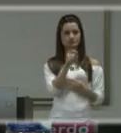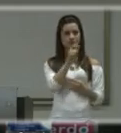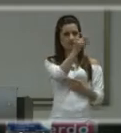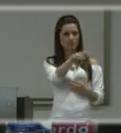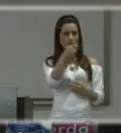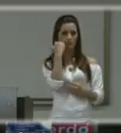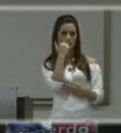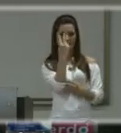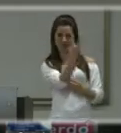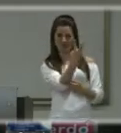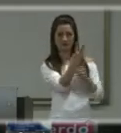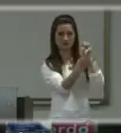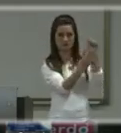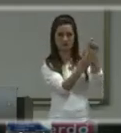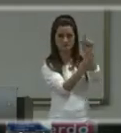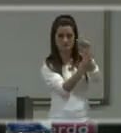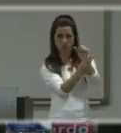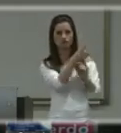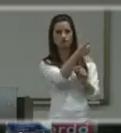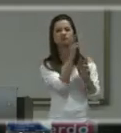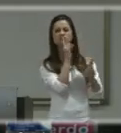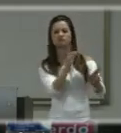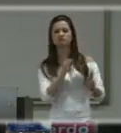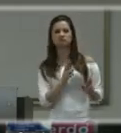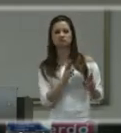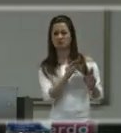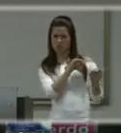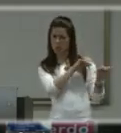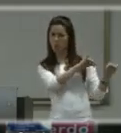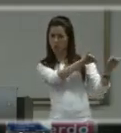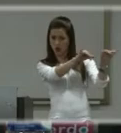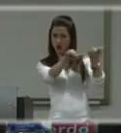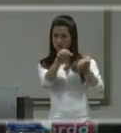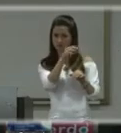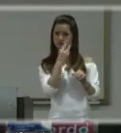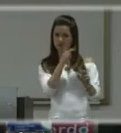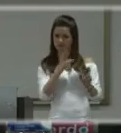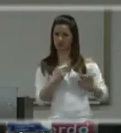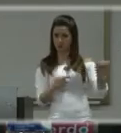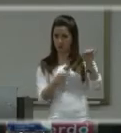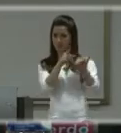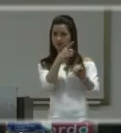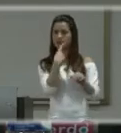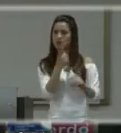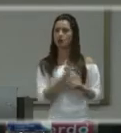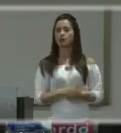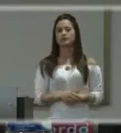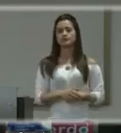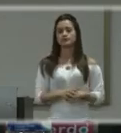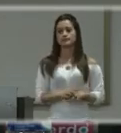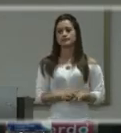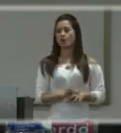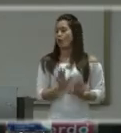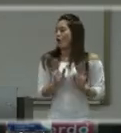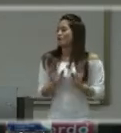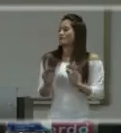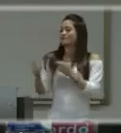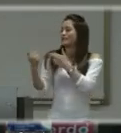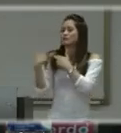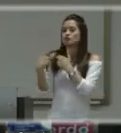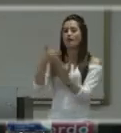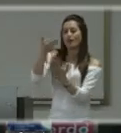las tres son mujeres, casi todas coincidieron en que pues ellas tienen un papel como muy de trámite dentro